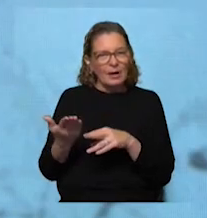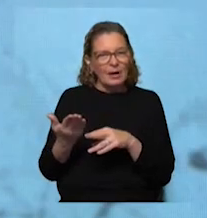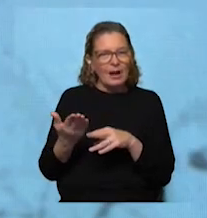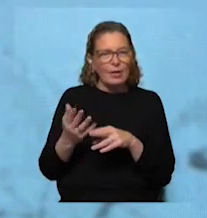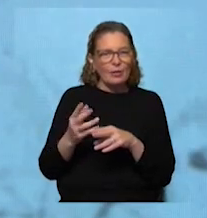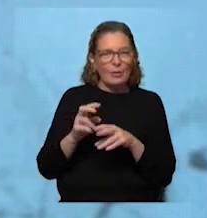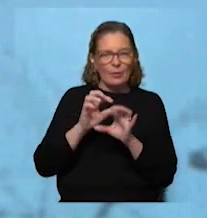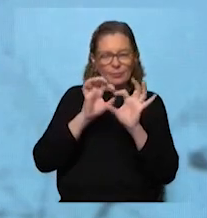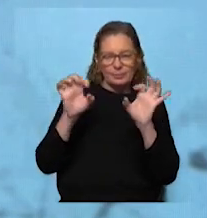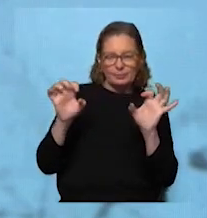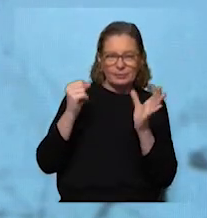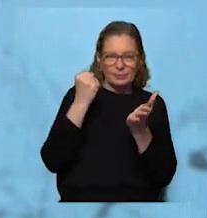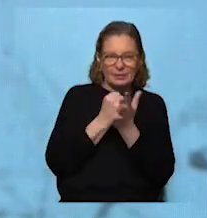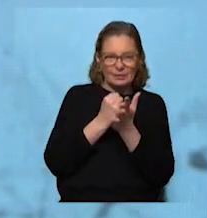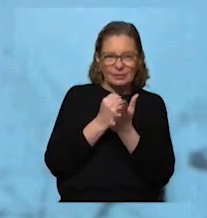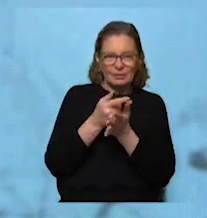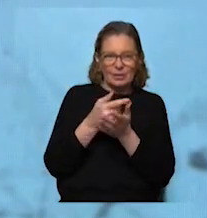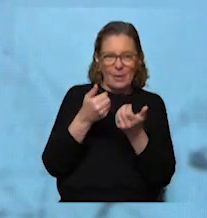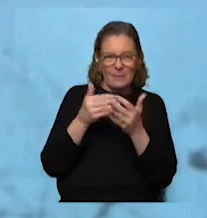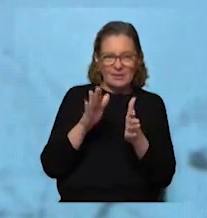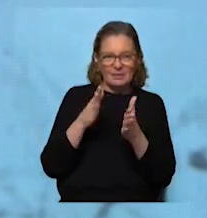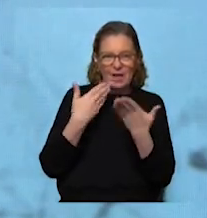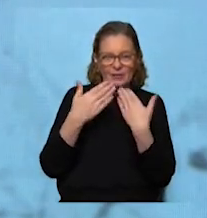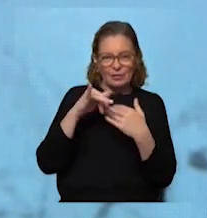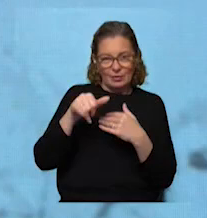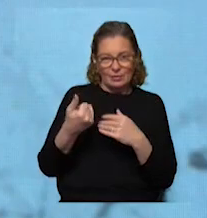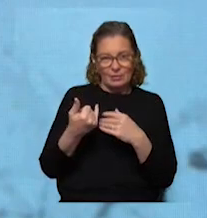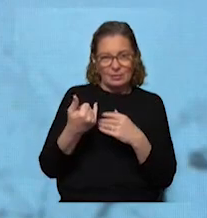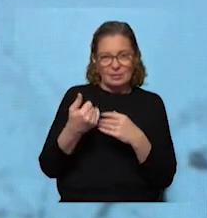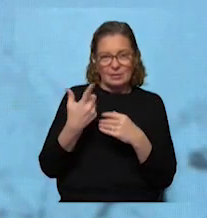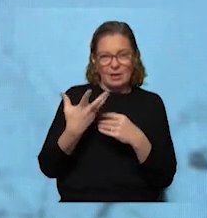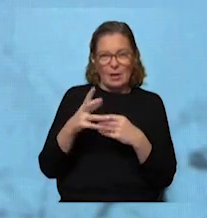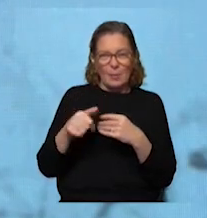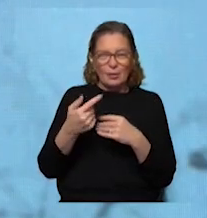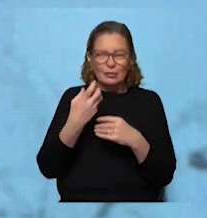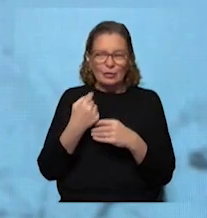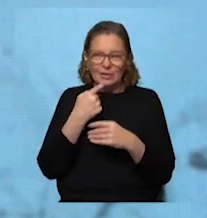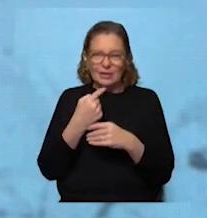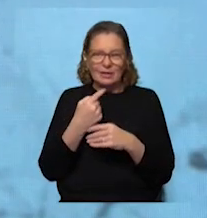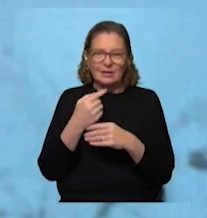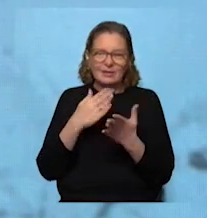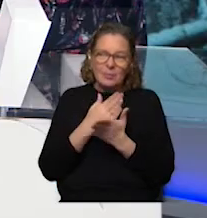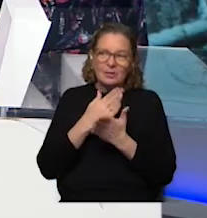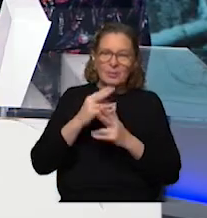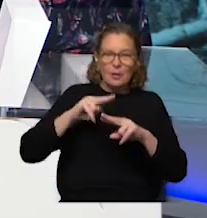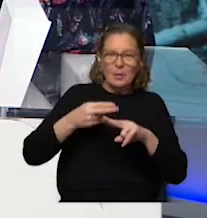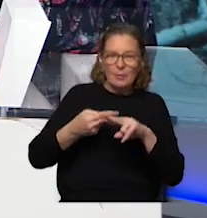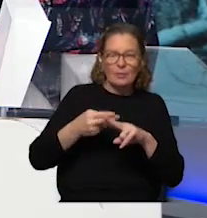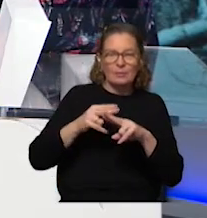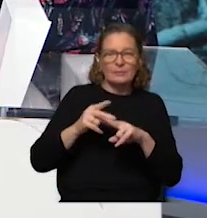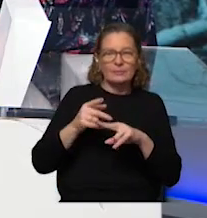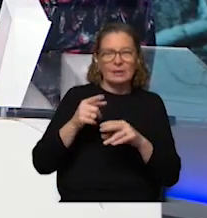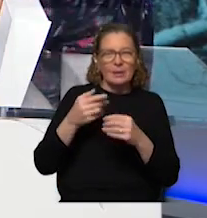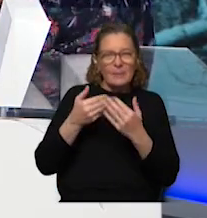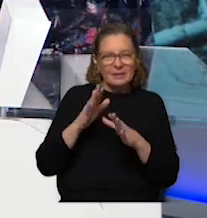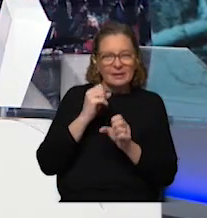era como un sello Ay esto seguro si empieza hablando es de azul y después yo dije no puedo caer en esta zona de Confort entonces empecé a